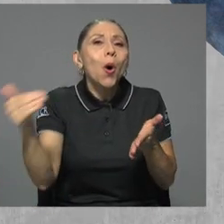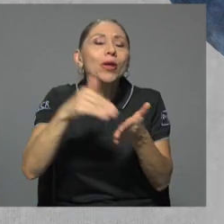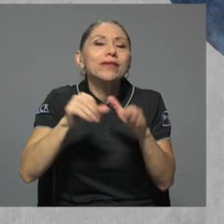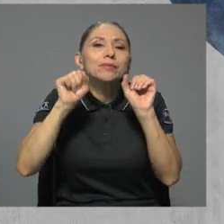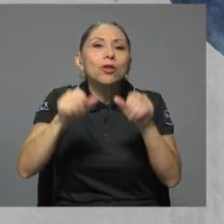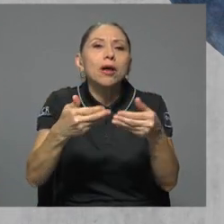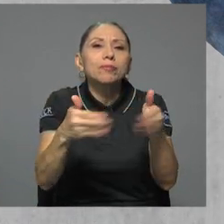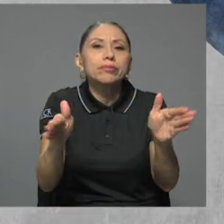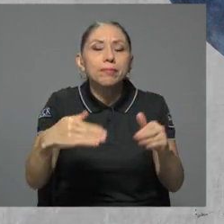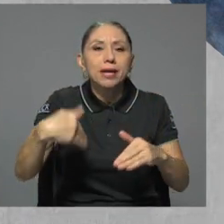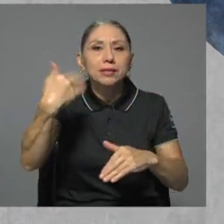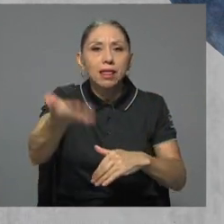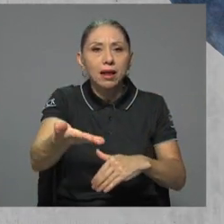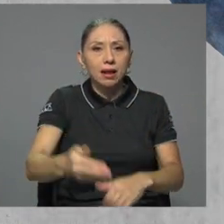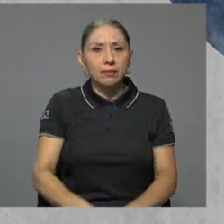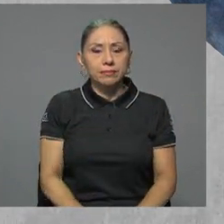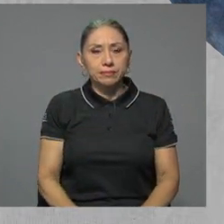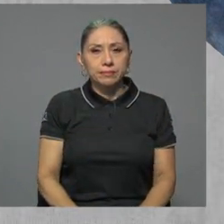adelante